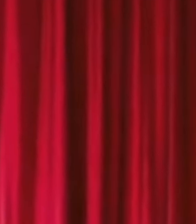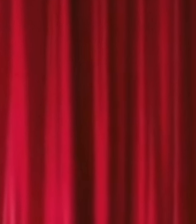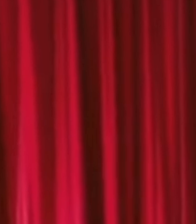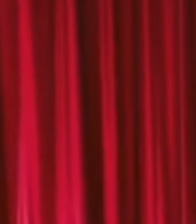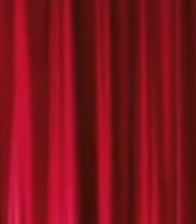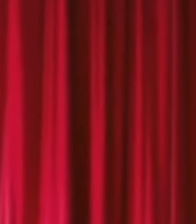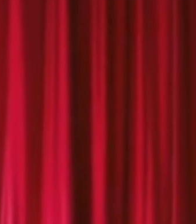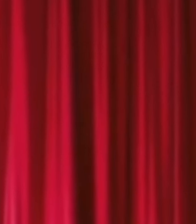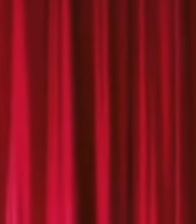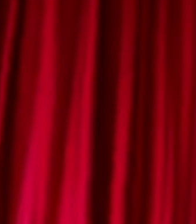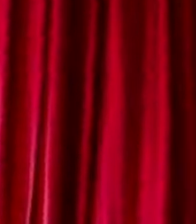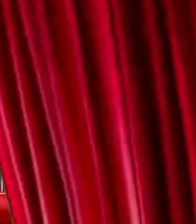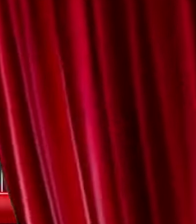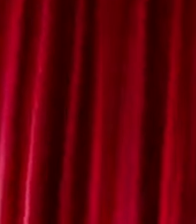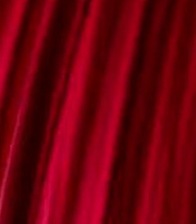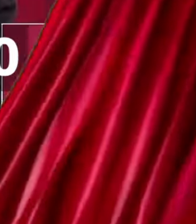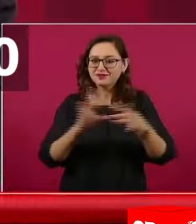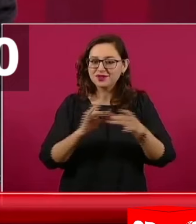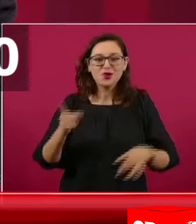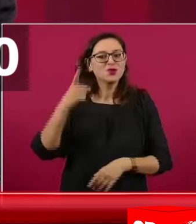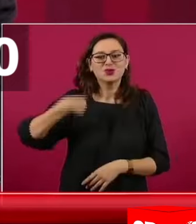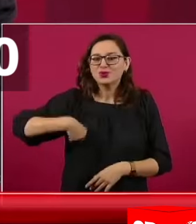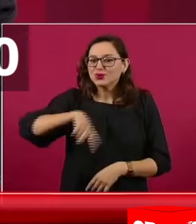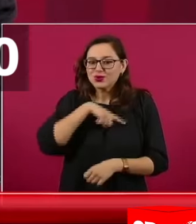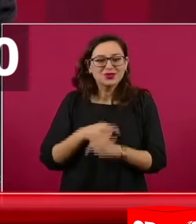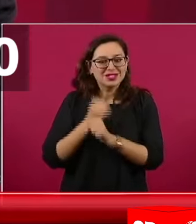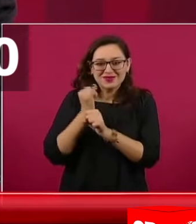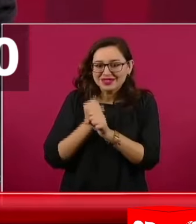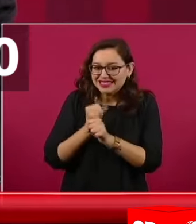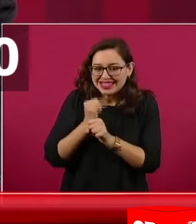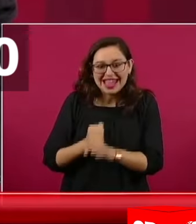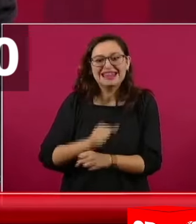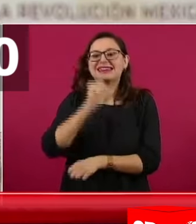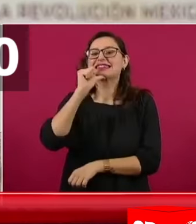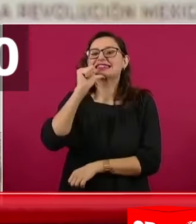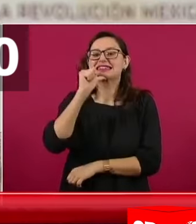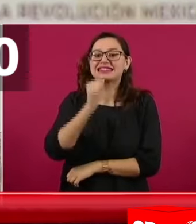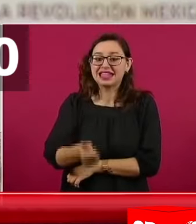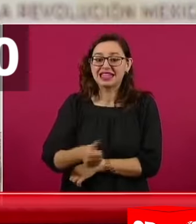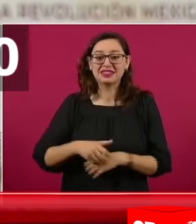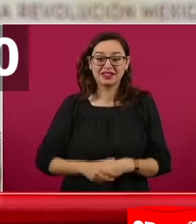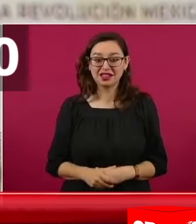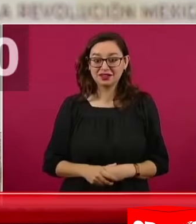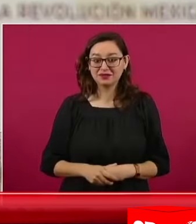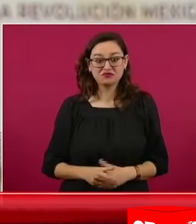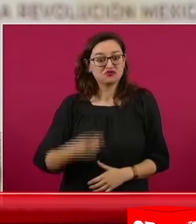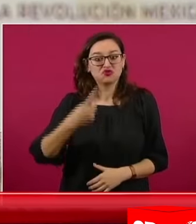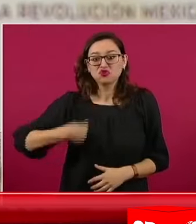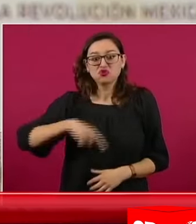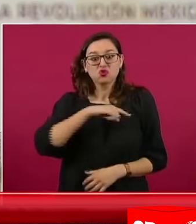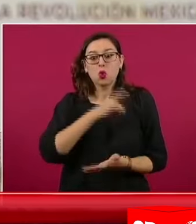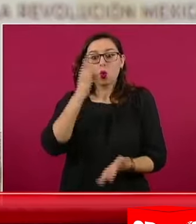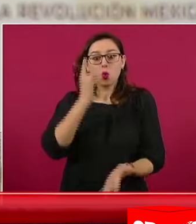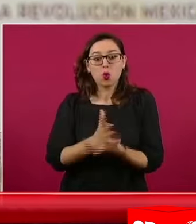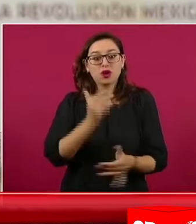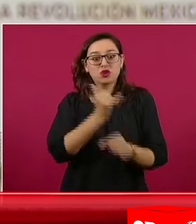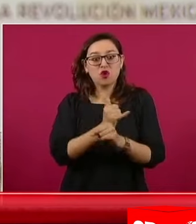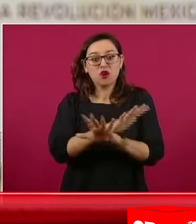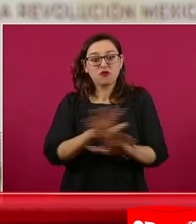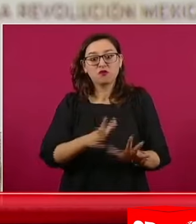al INE y al tribunal. Cuarto acto. Durante la mañanera de este jueves 7 de julio, Pablo